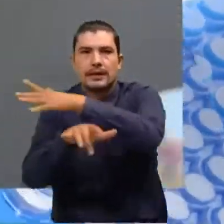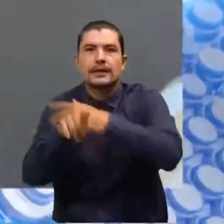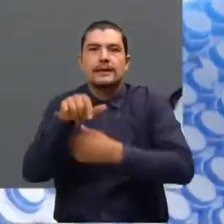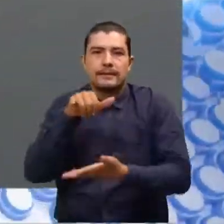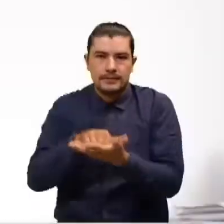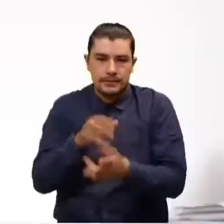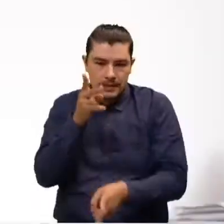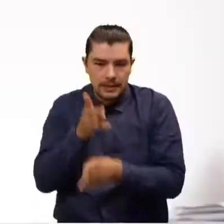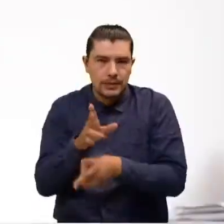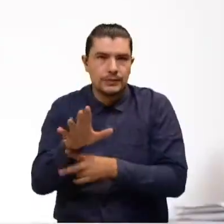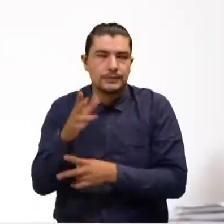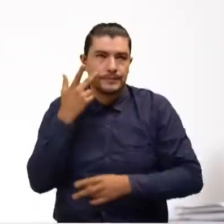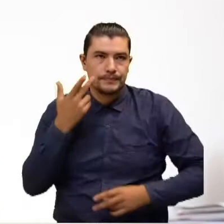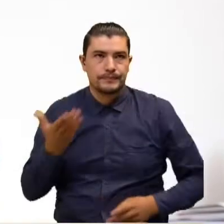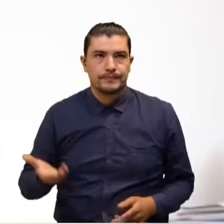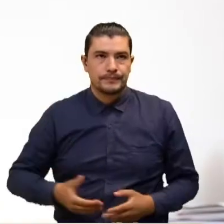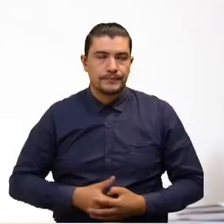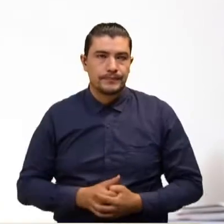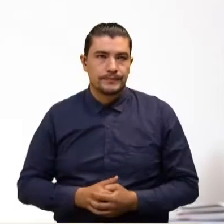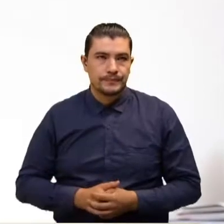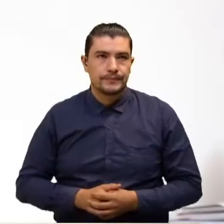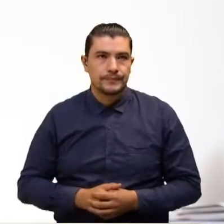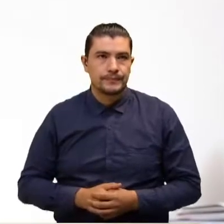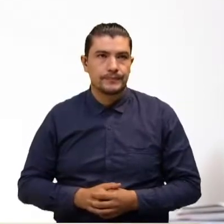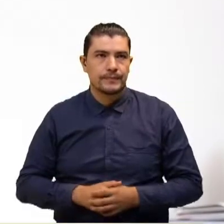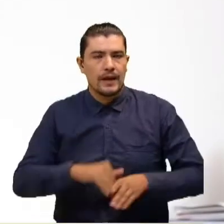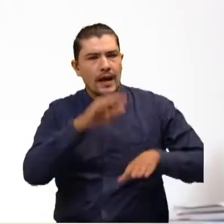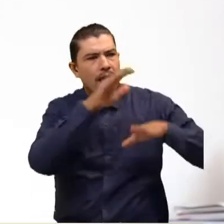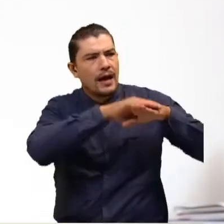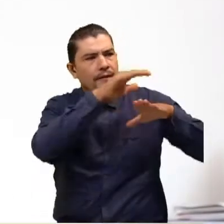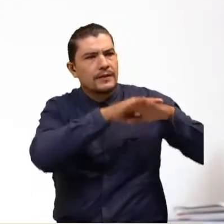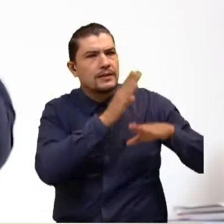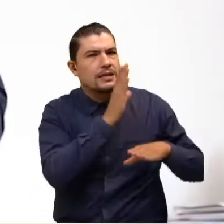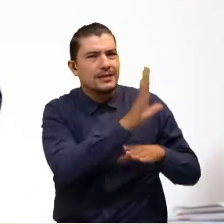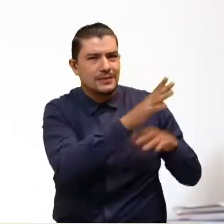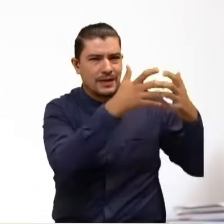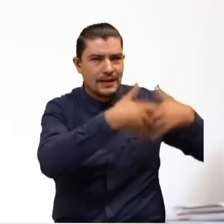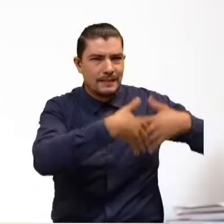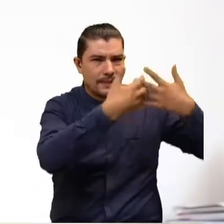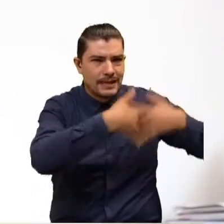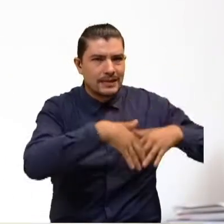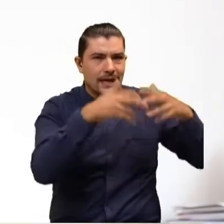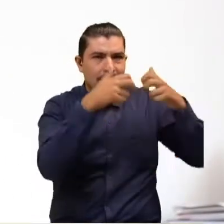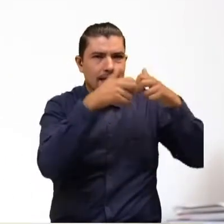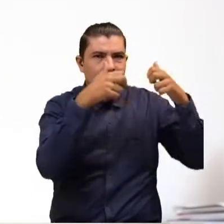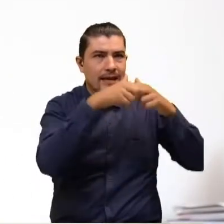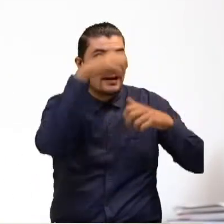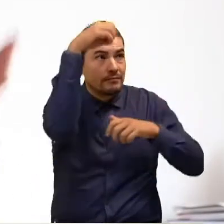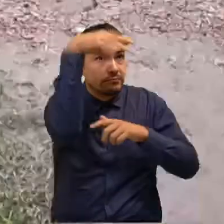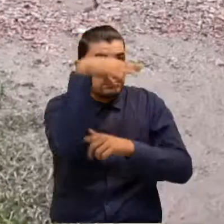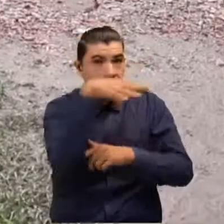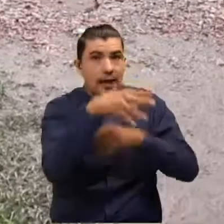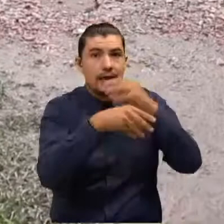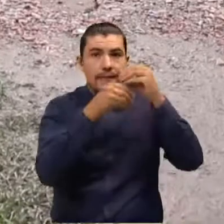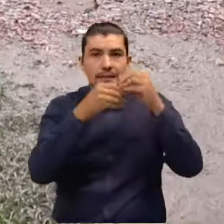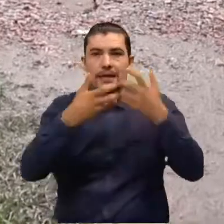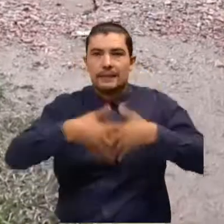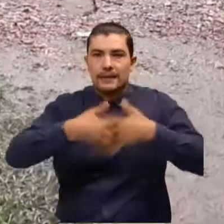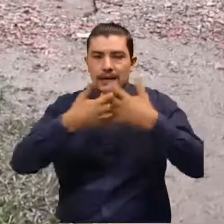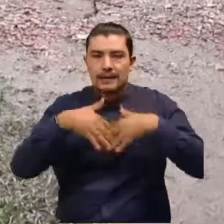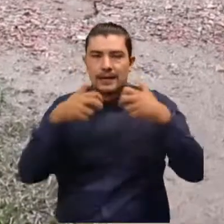riesgos e hicimos el respectivo reporte a la empresa concesionaria de alumbrado público y a la electrificadora de santander